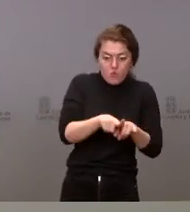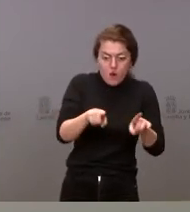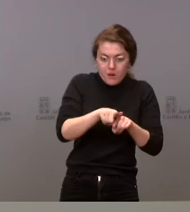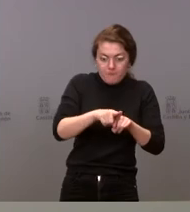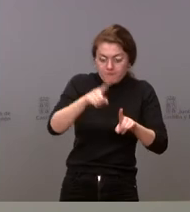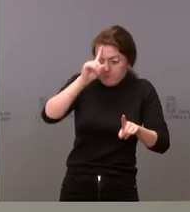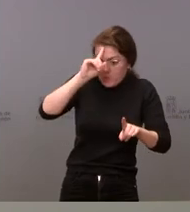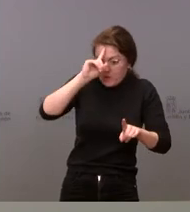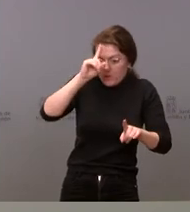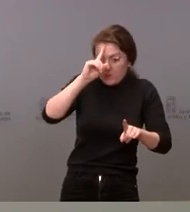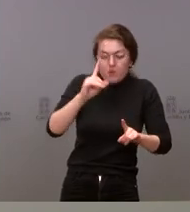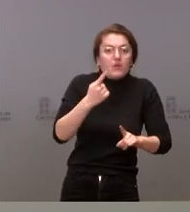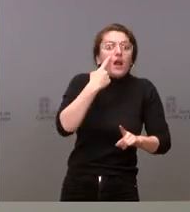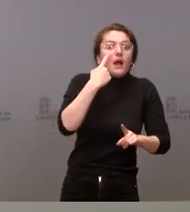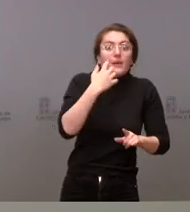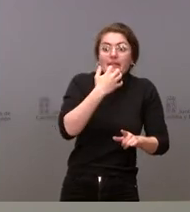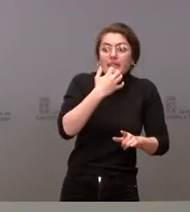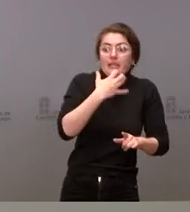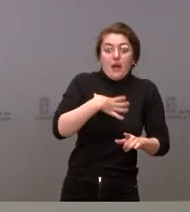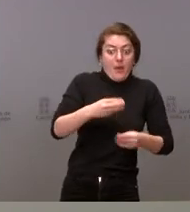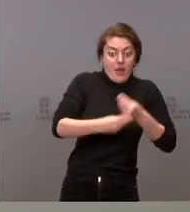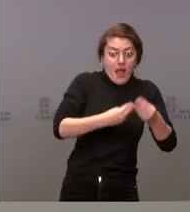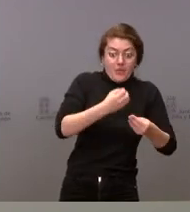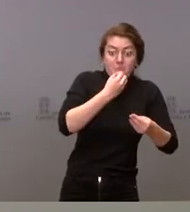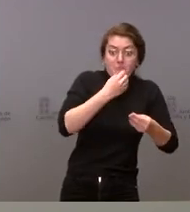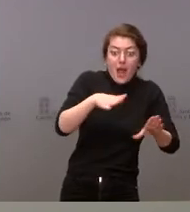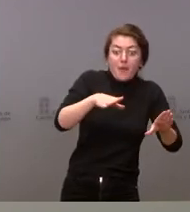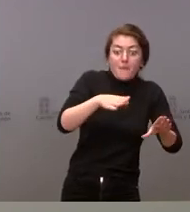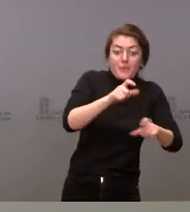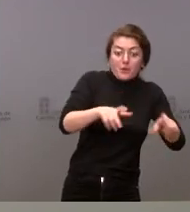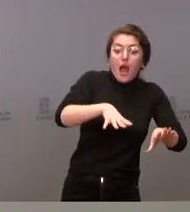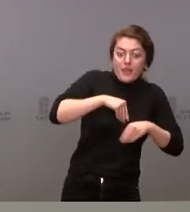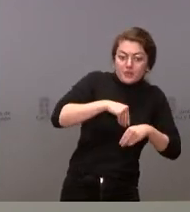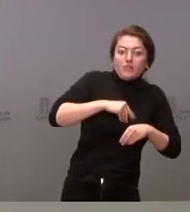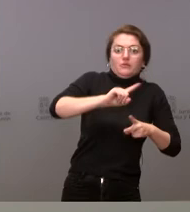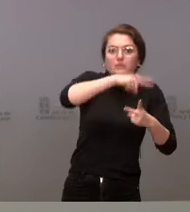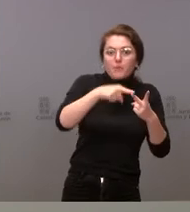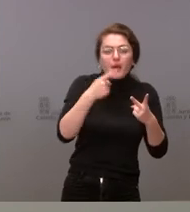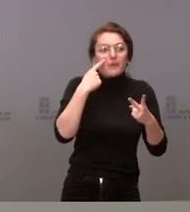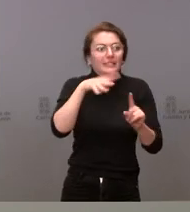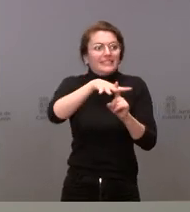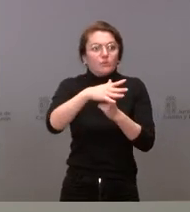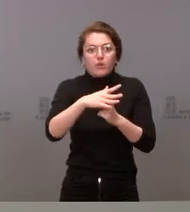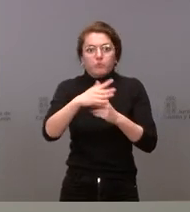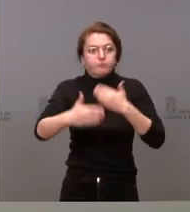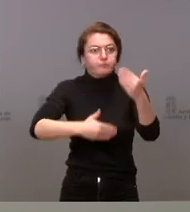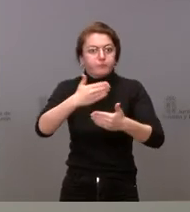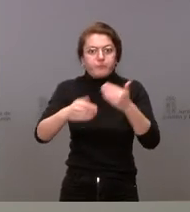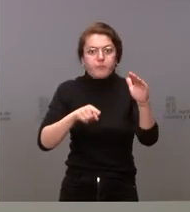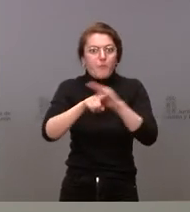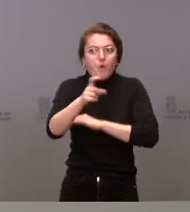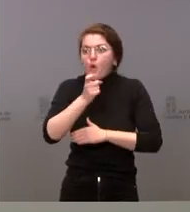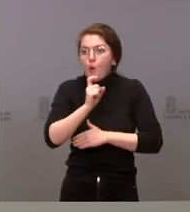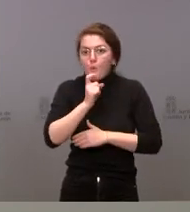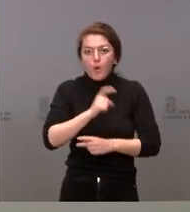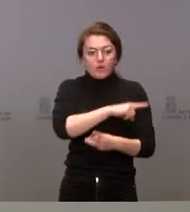en primer lugar la aceptación que podía tener por la población en segundo lugar cuál era la situación y cómo podía evolucionar la situación epidemiológica y para